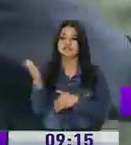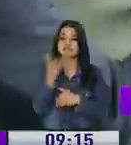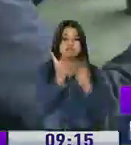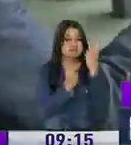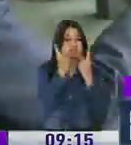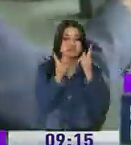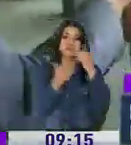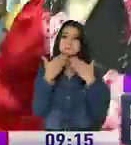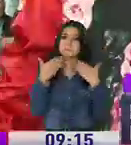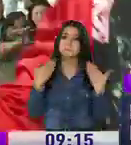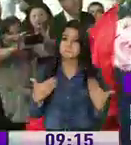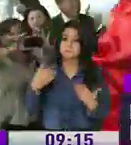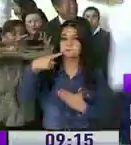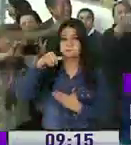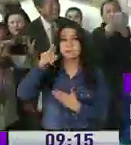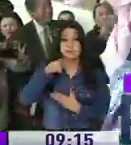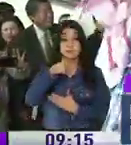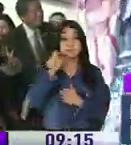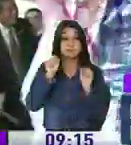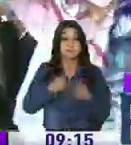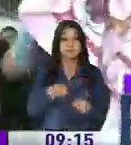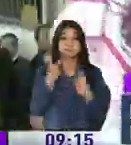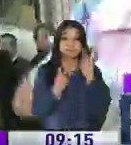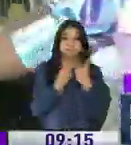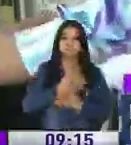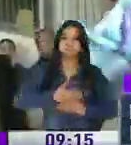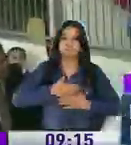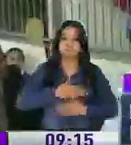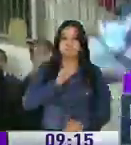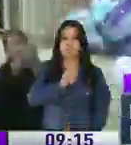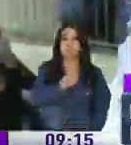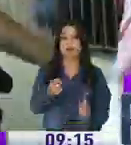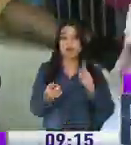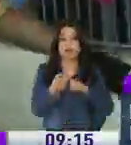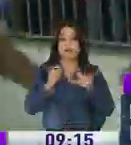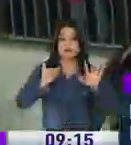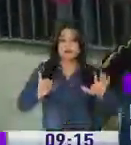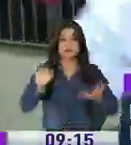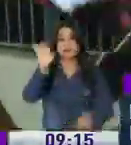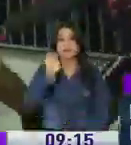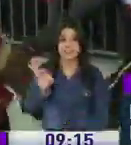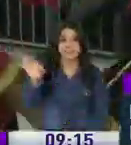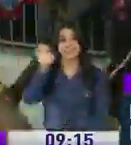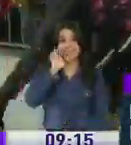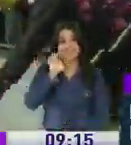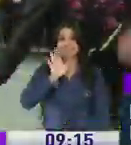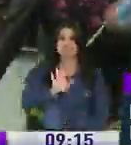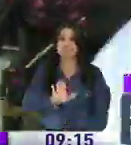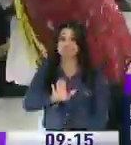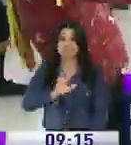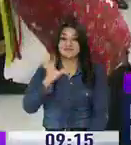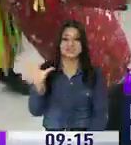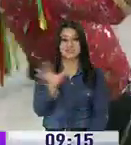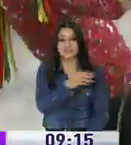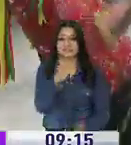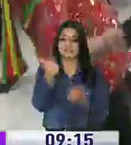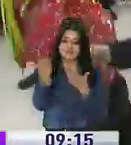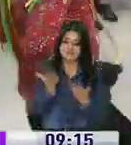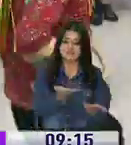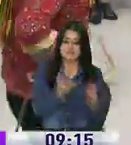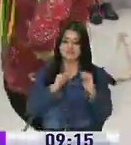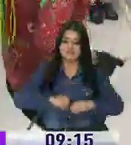calor de la gente pillareña que usted podrá disfrutar desde el 1 al 6 de enero en estas tierras donde todos son